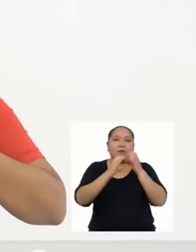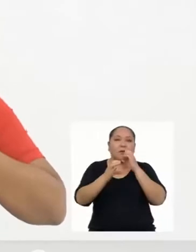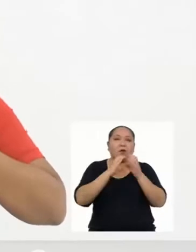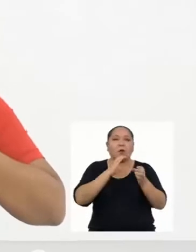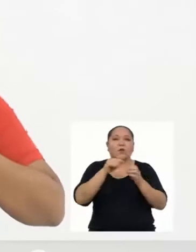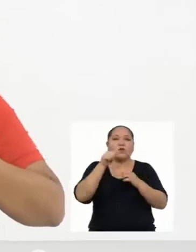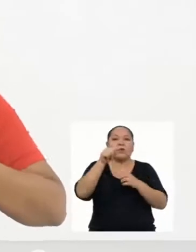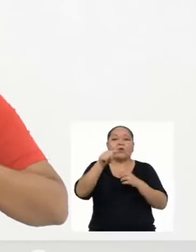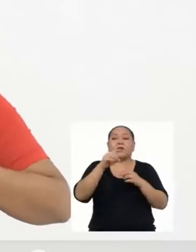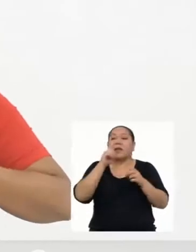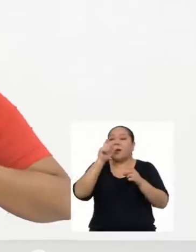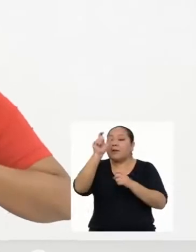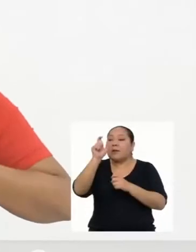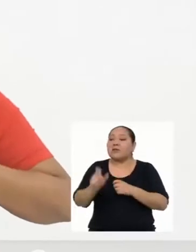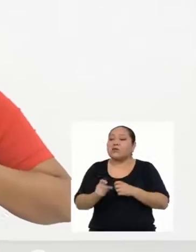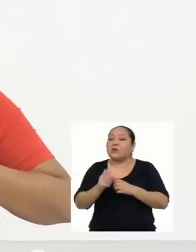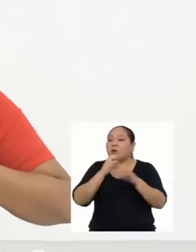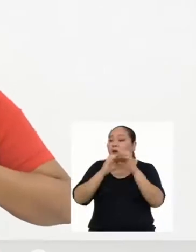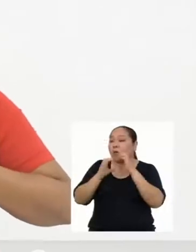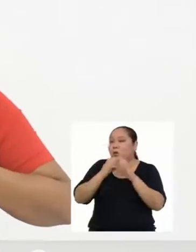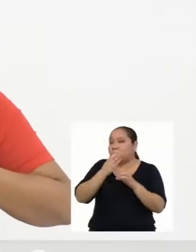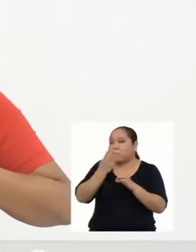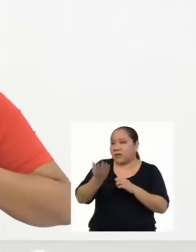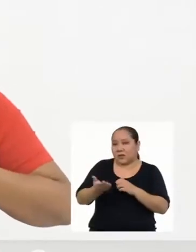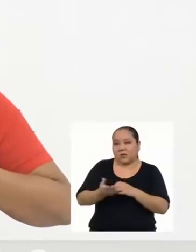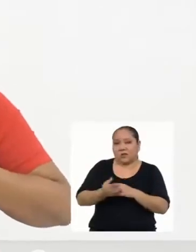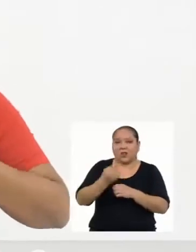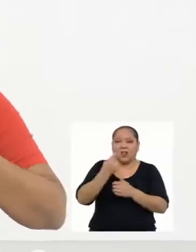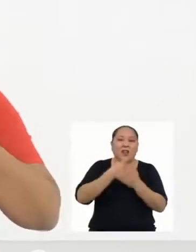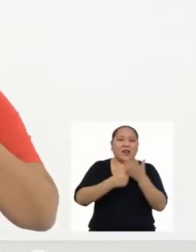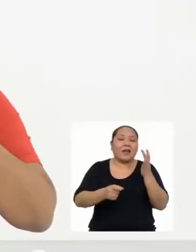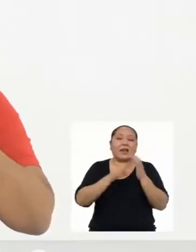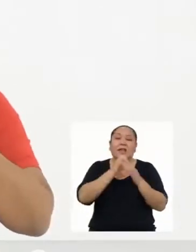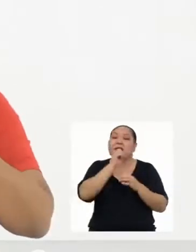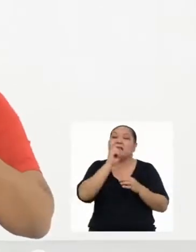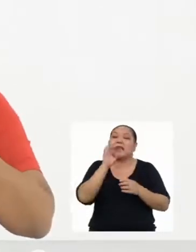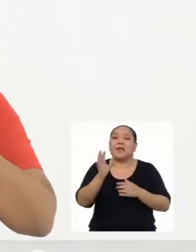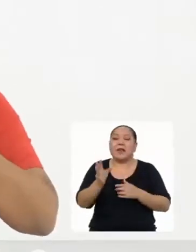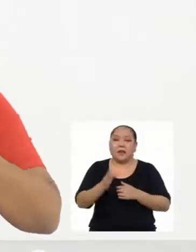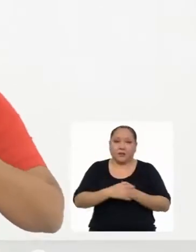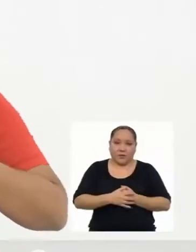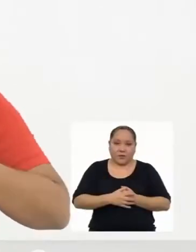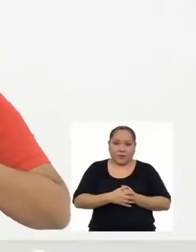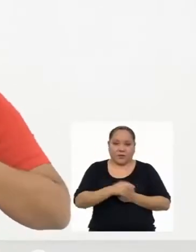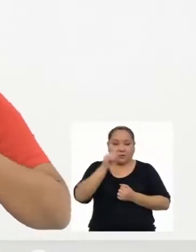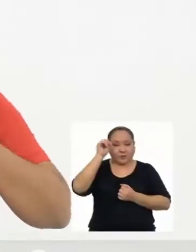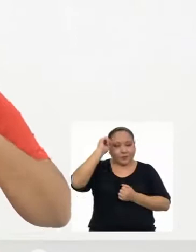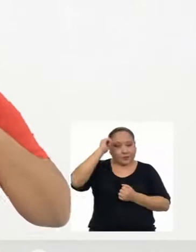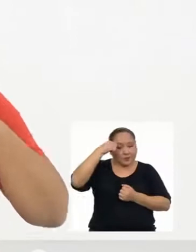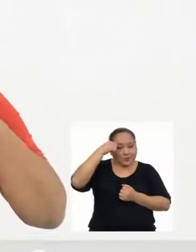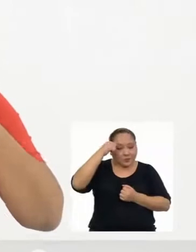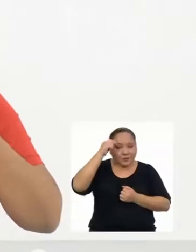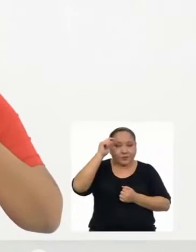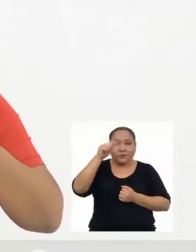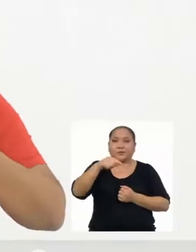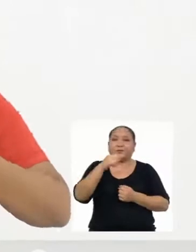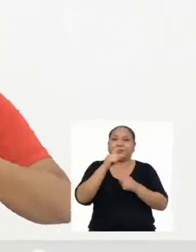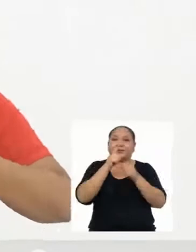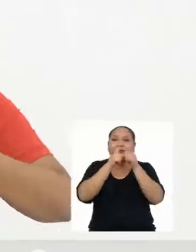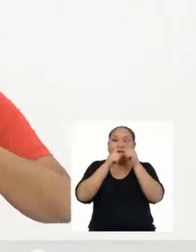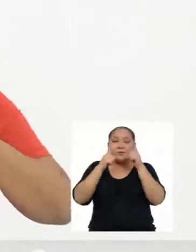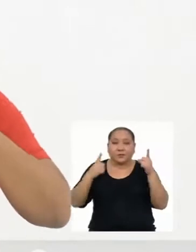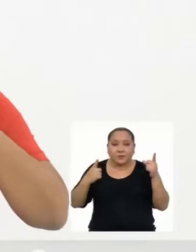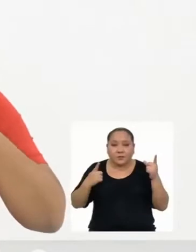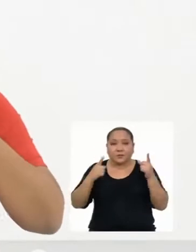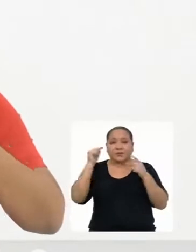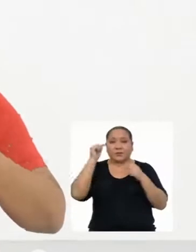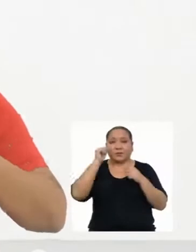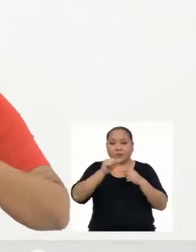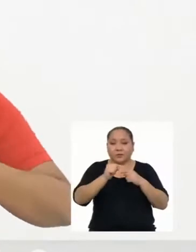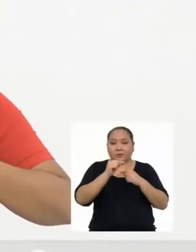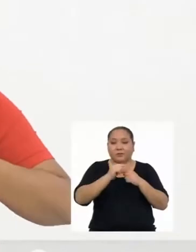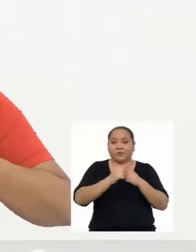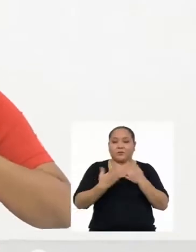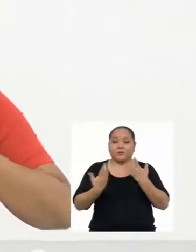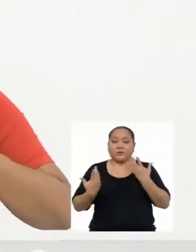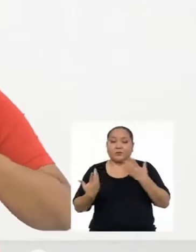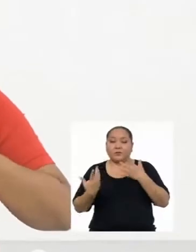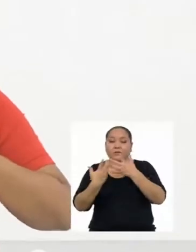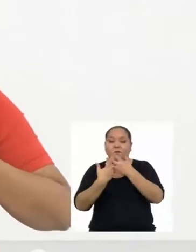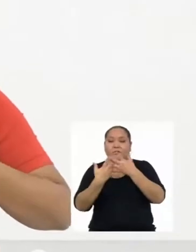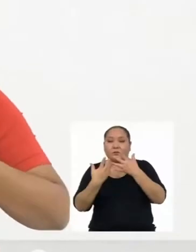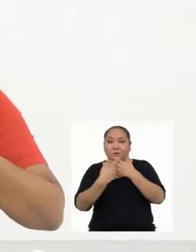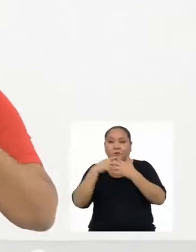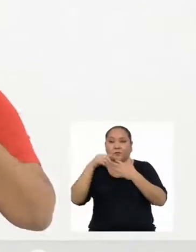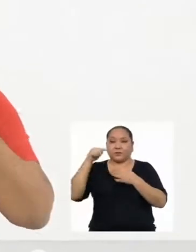esa persona. ¿Qué le diríamos primero? Recuerden que el lenguaje que empleamos debe ser adecuado para